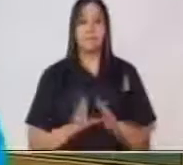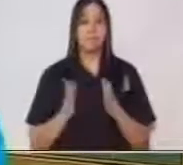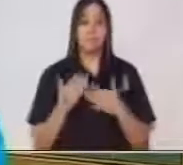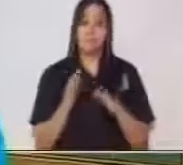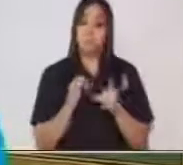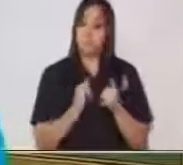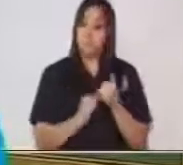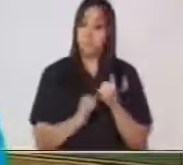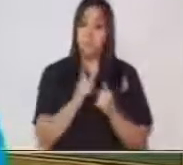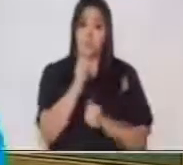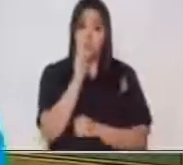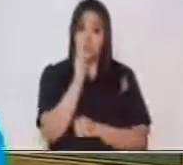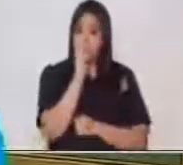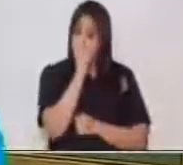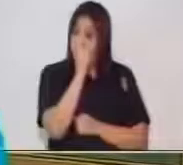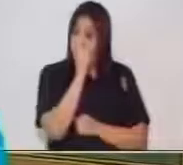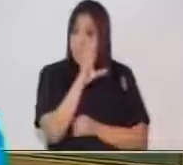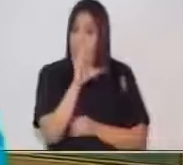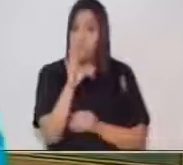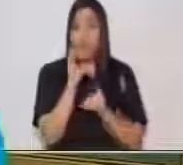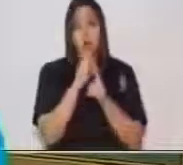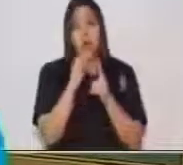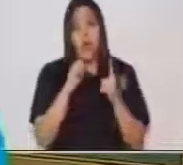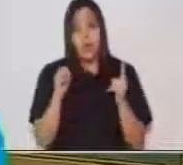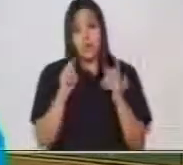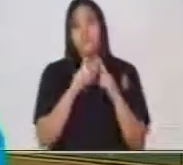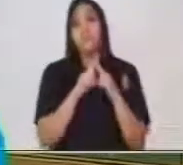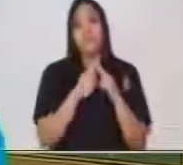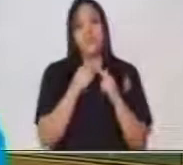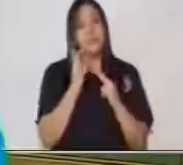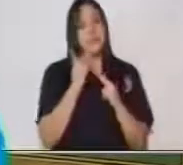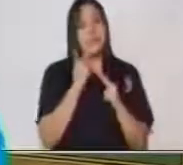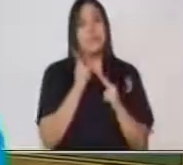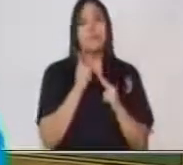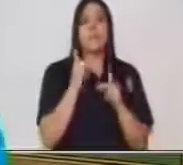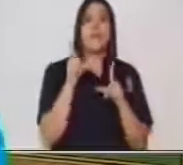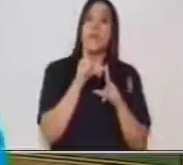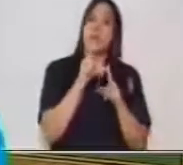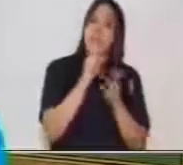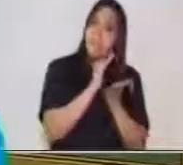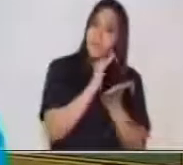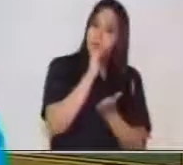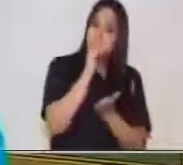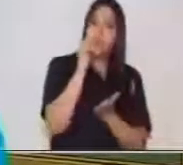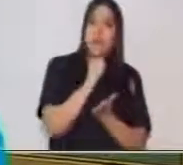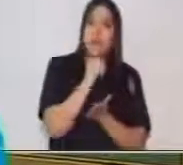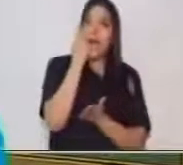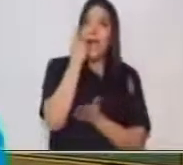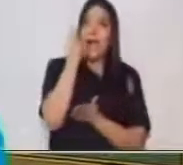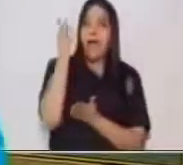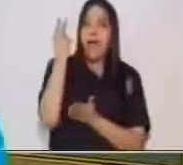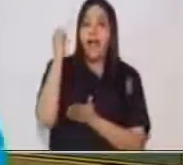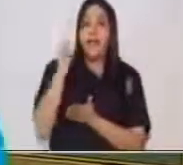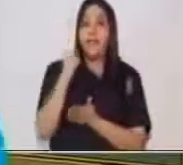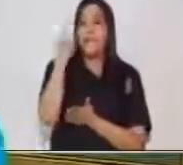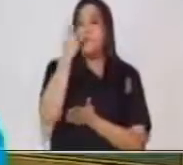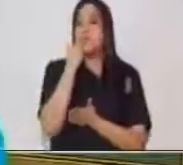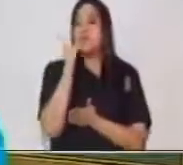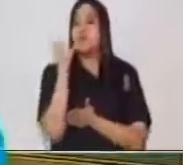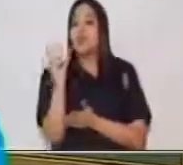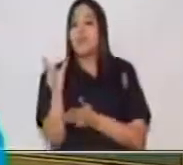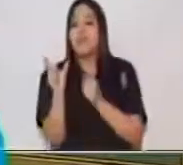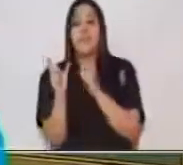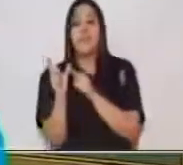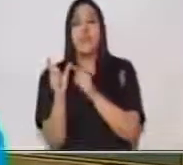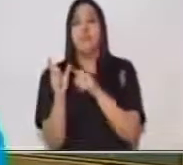Terminamos con punto nuestra oración, empezamos con mayúscula y vamos a ver que nuestro sujeto de esta oración